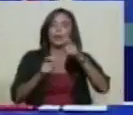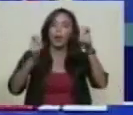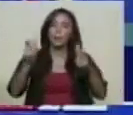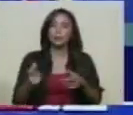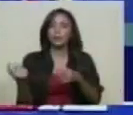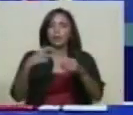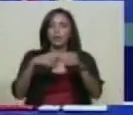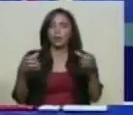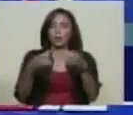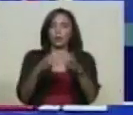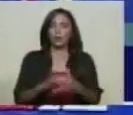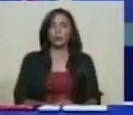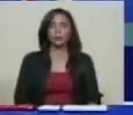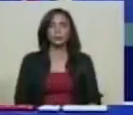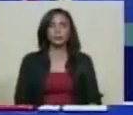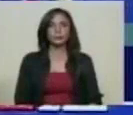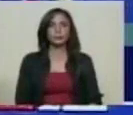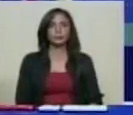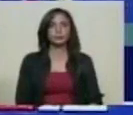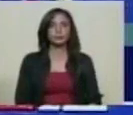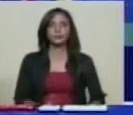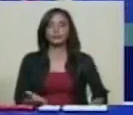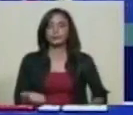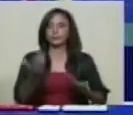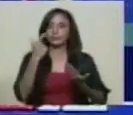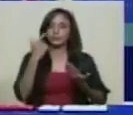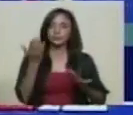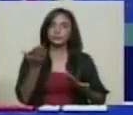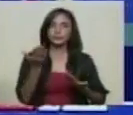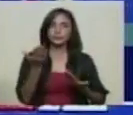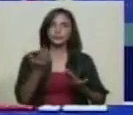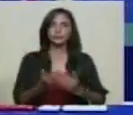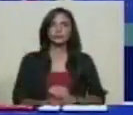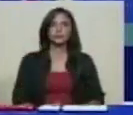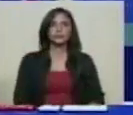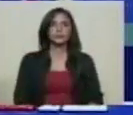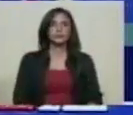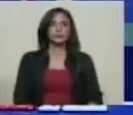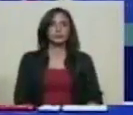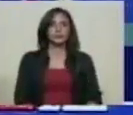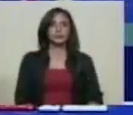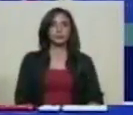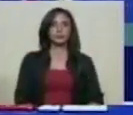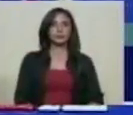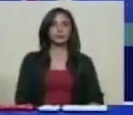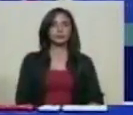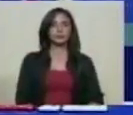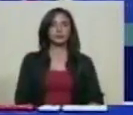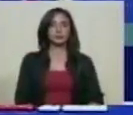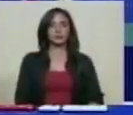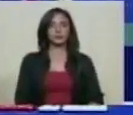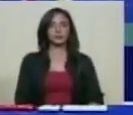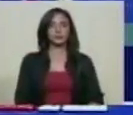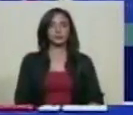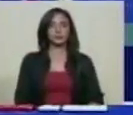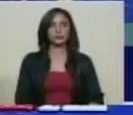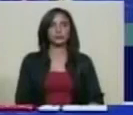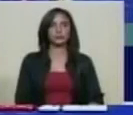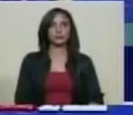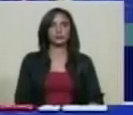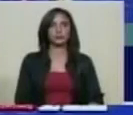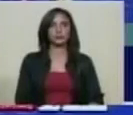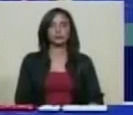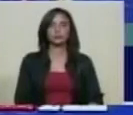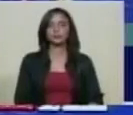Chacín, Marelis Pérez Marcano, María Cristina Iglesias, Ali Rodríguez Araque, Noelí